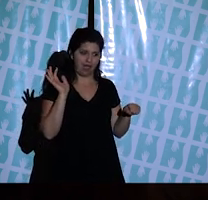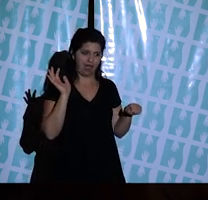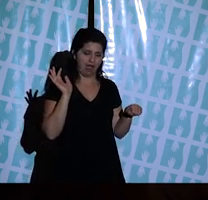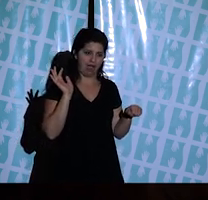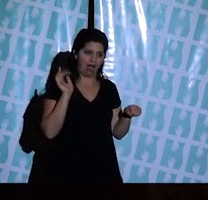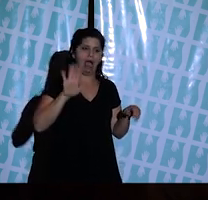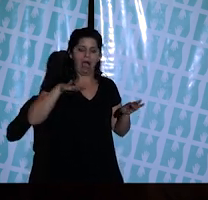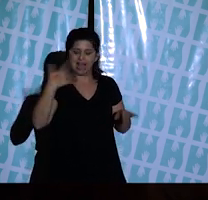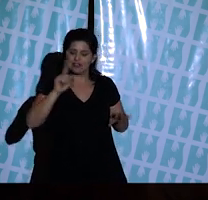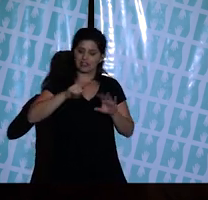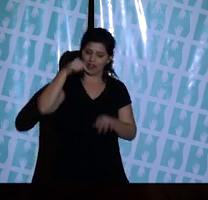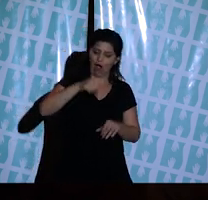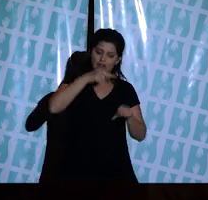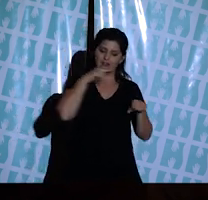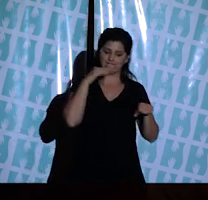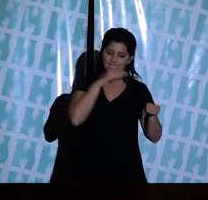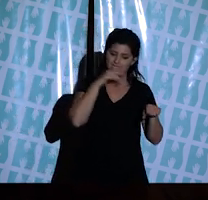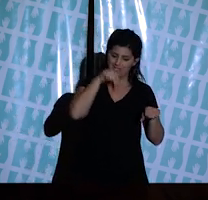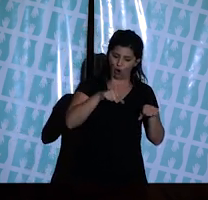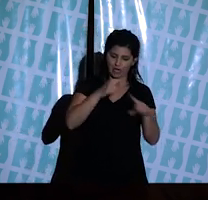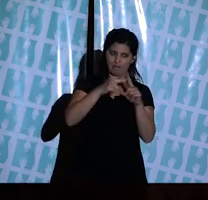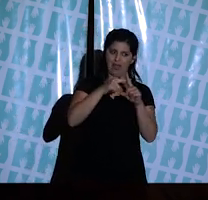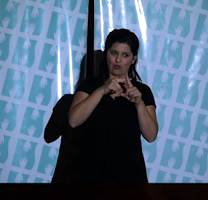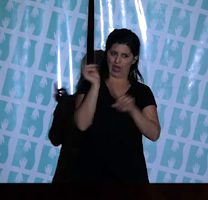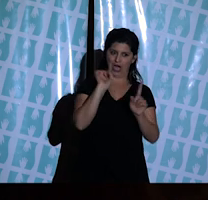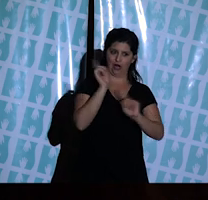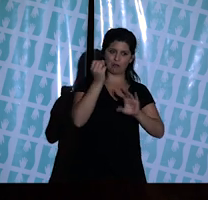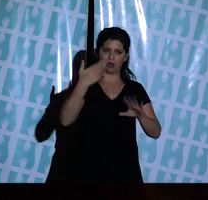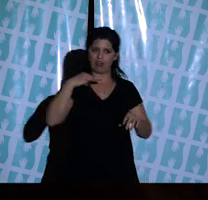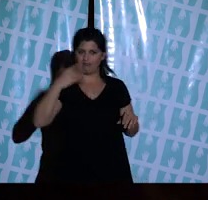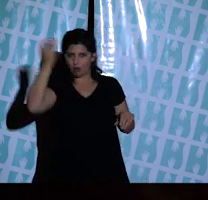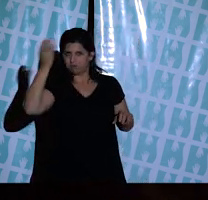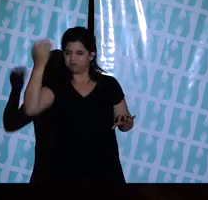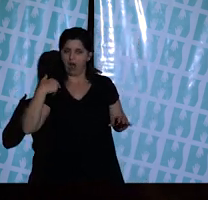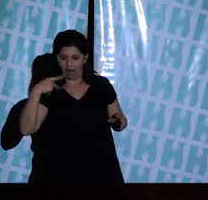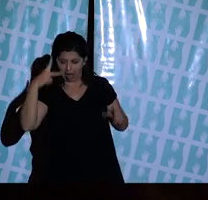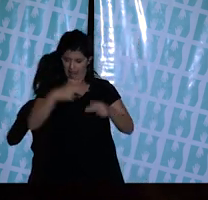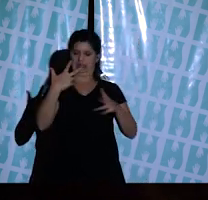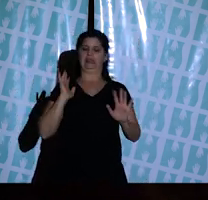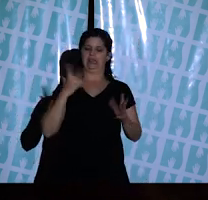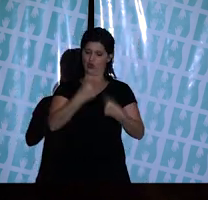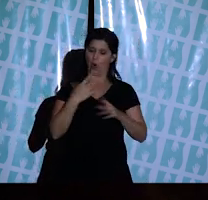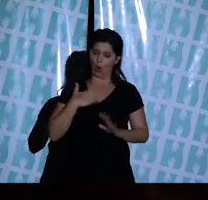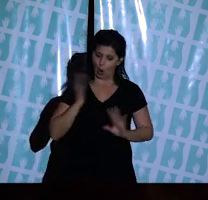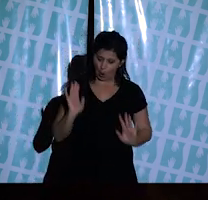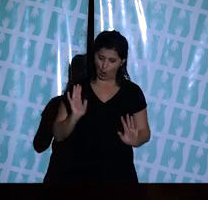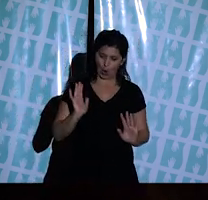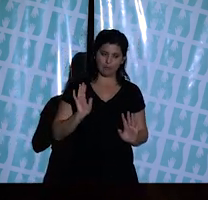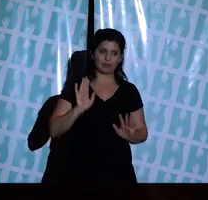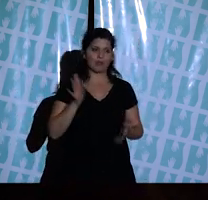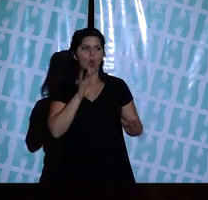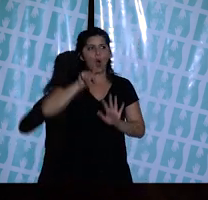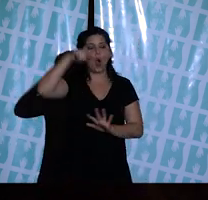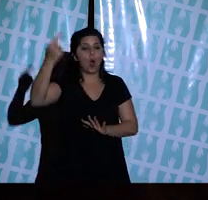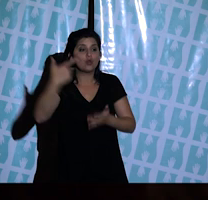Entonces mejor no lo tomo, ahí al mediodía, ¿no es cierto? Y bueno, y puede decirme, sí, porque otras